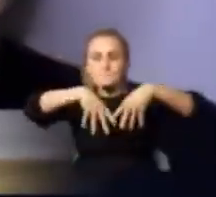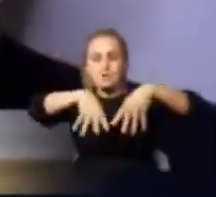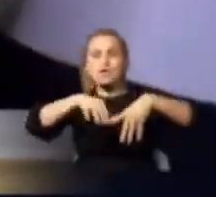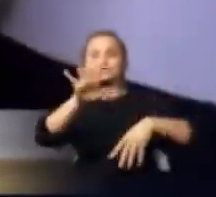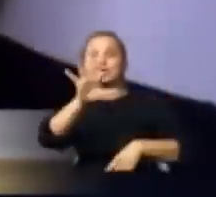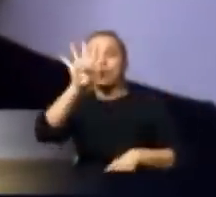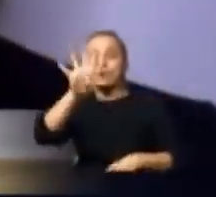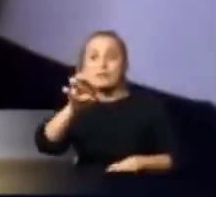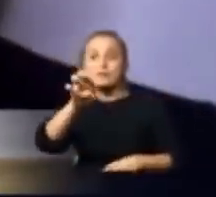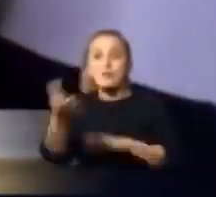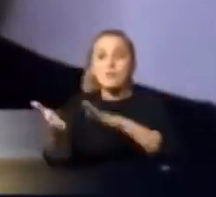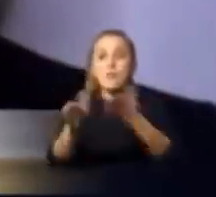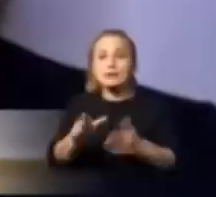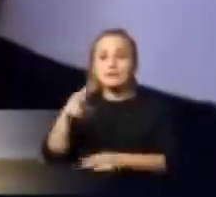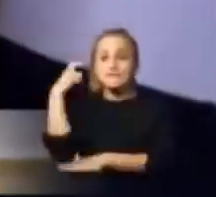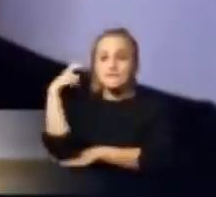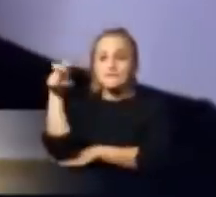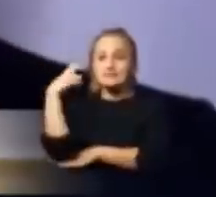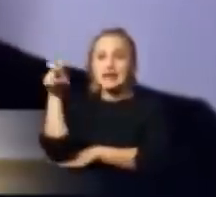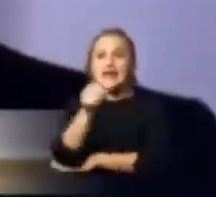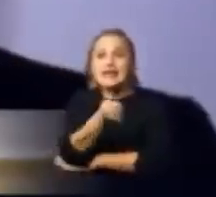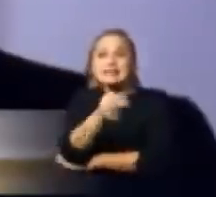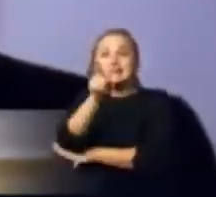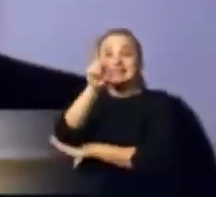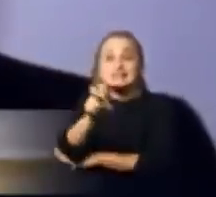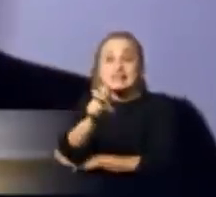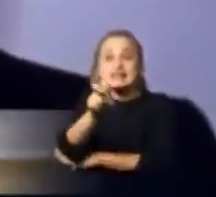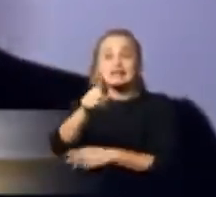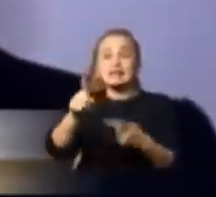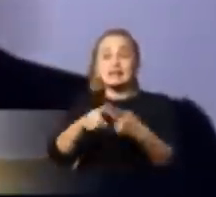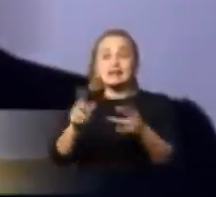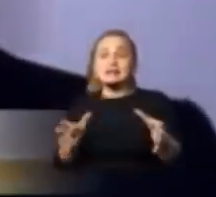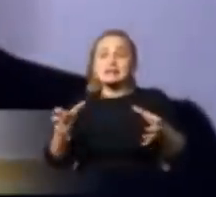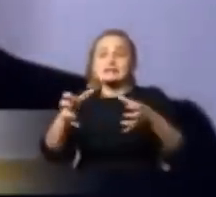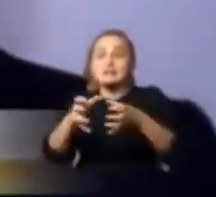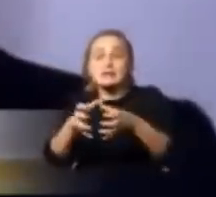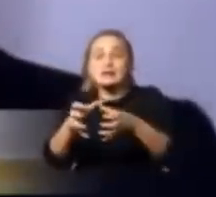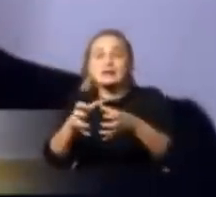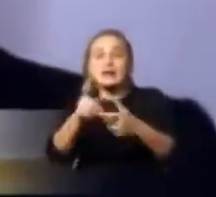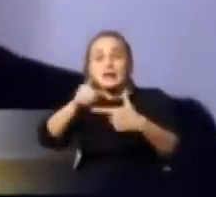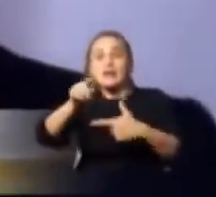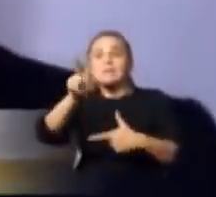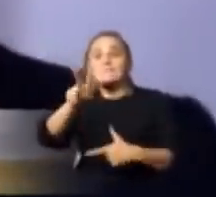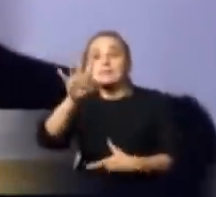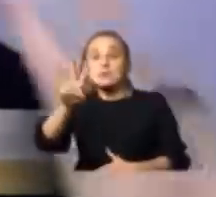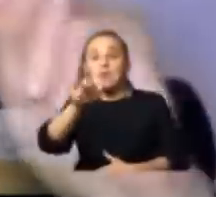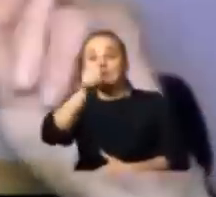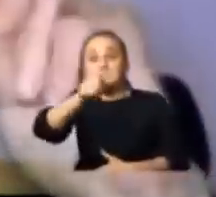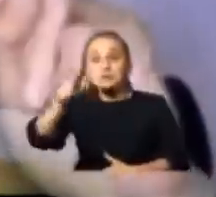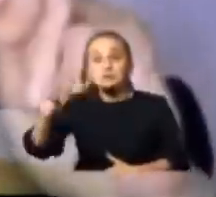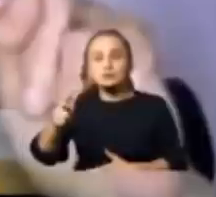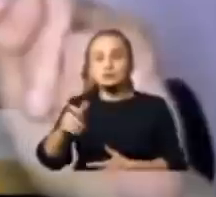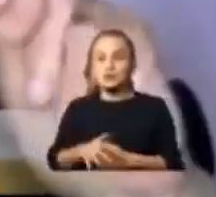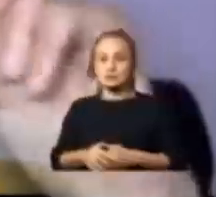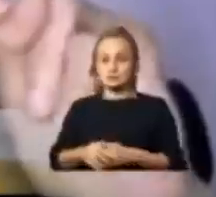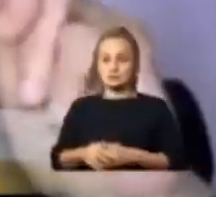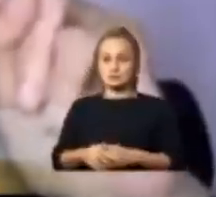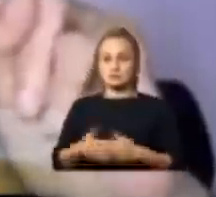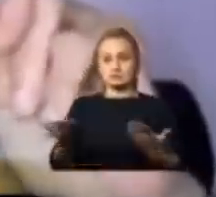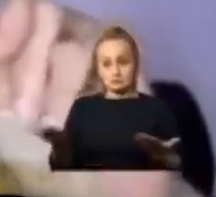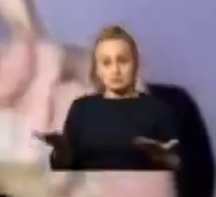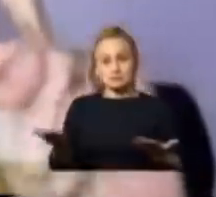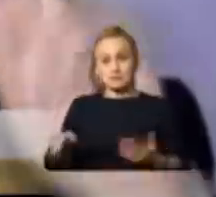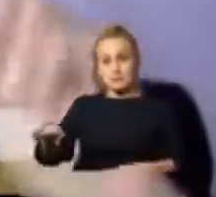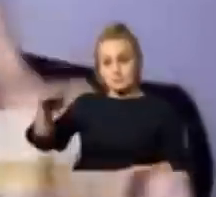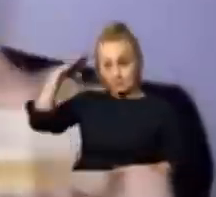Fiscalía habla de 17 relacionados con el paro, la Defensoría del Pueblo de 24. entre estos dos miembros de la